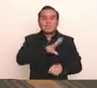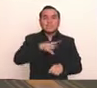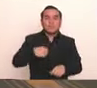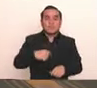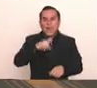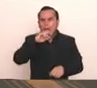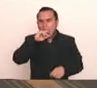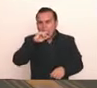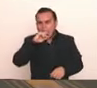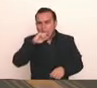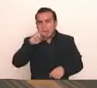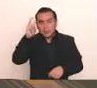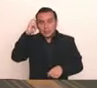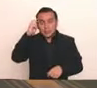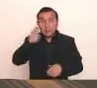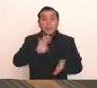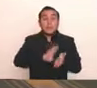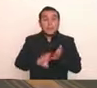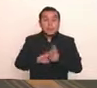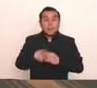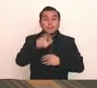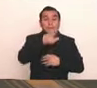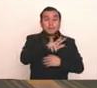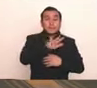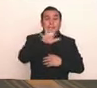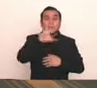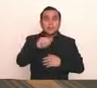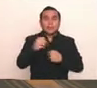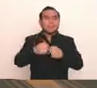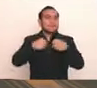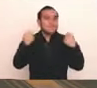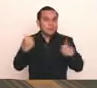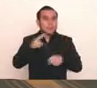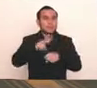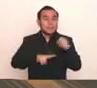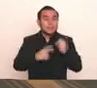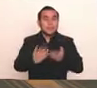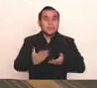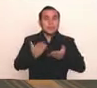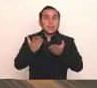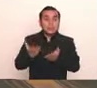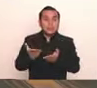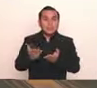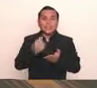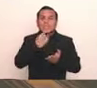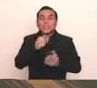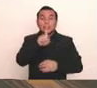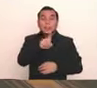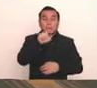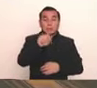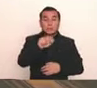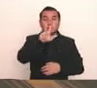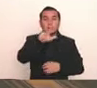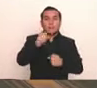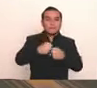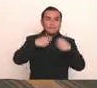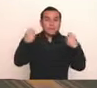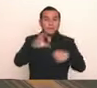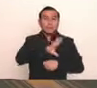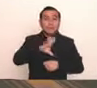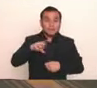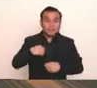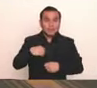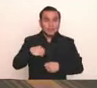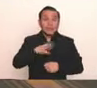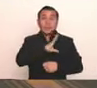en total fue una inversión de 350 millones de dólares esta ayuda llegaba a alrededor de 1.3 millones de familias salvadoreñas